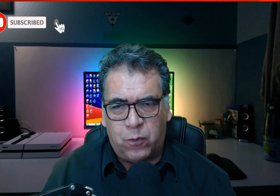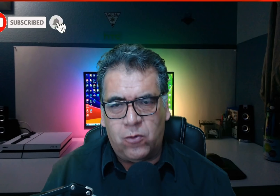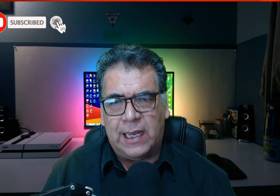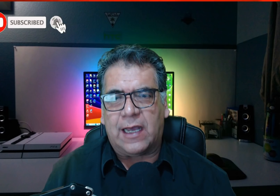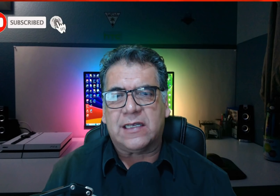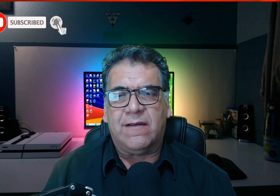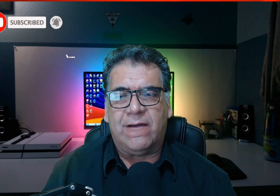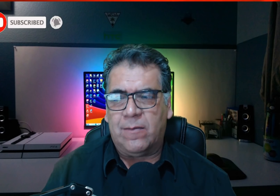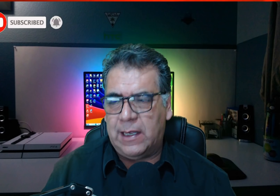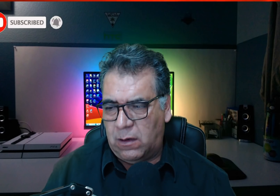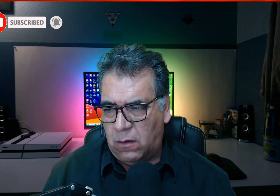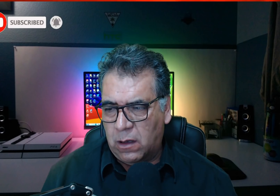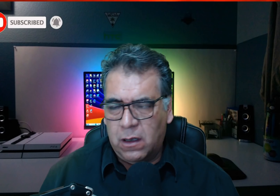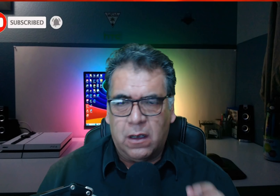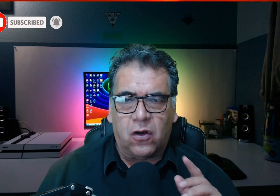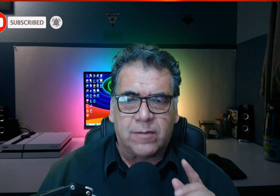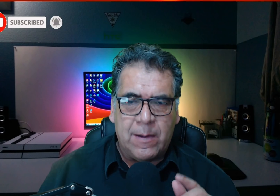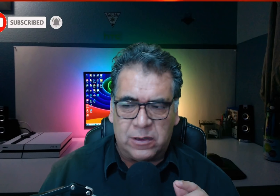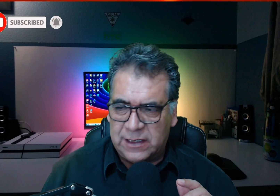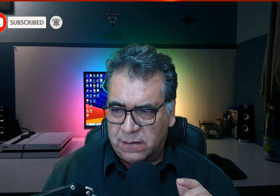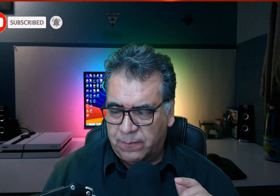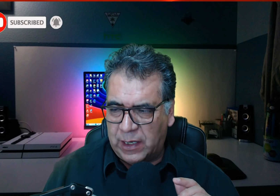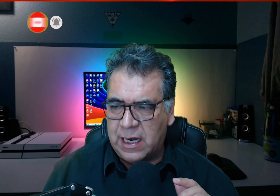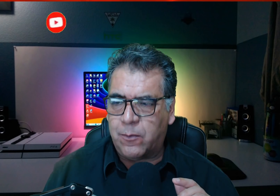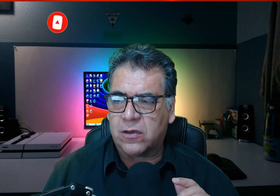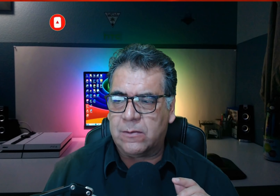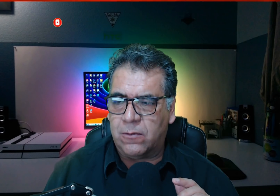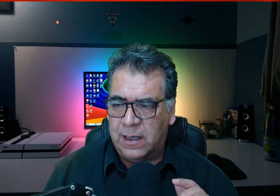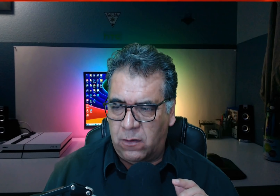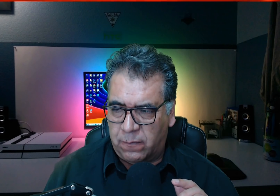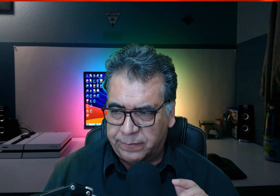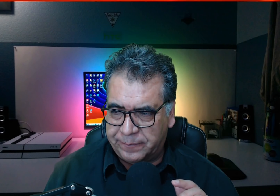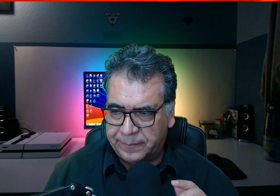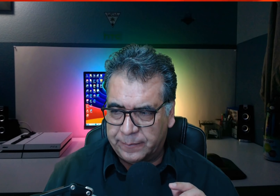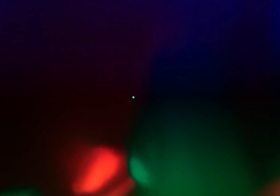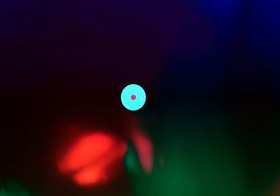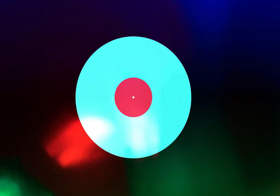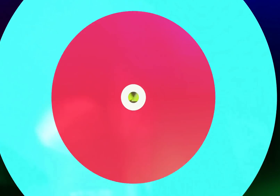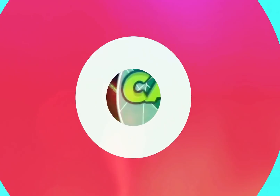vida pública que se vive en México. Nos vemos en el próximo video.